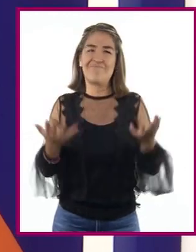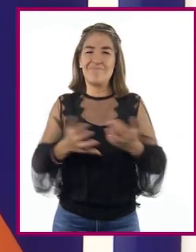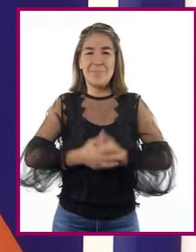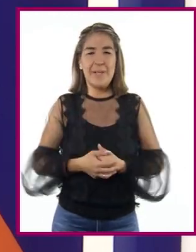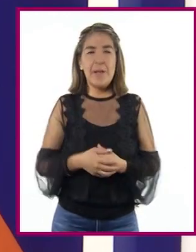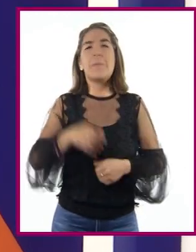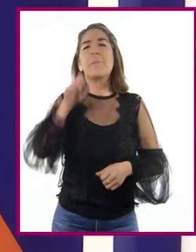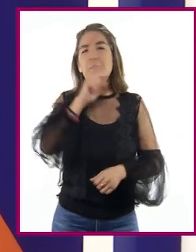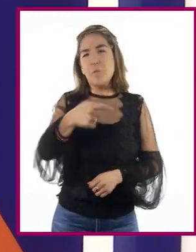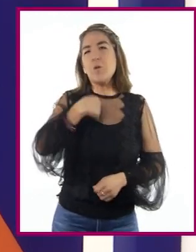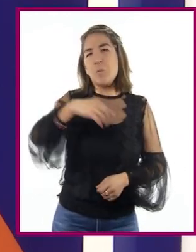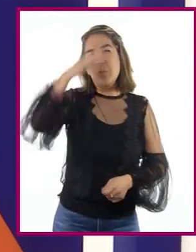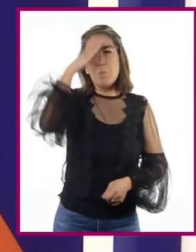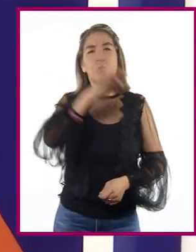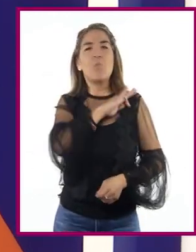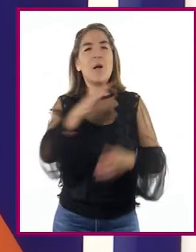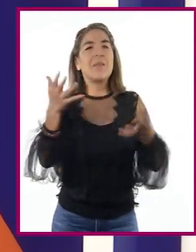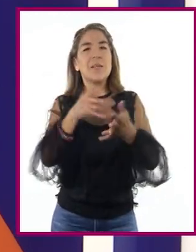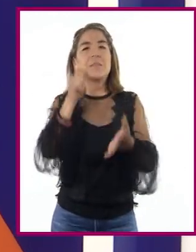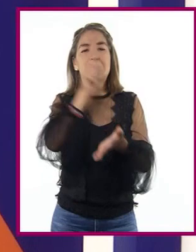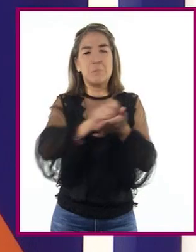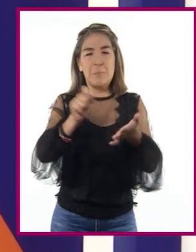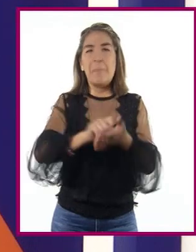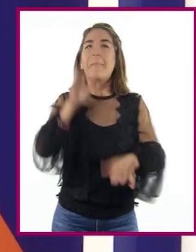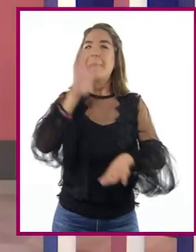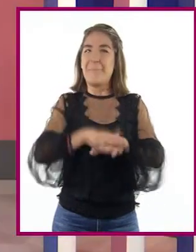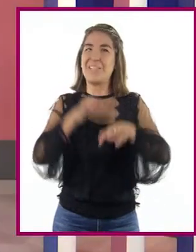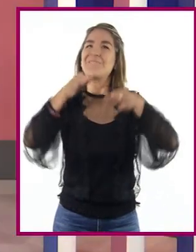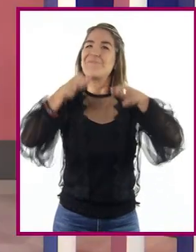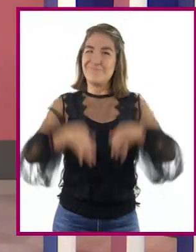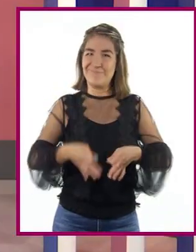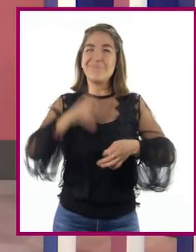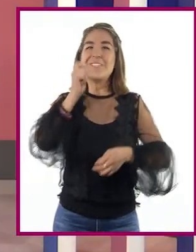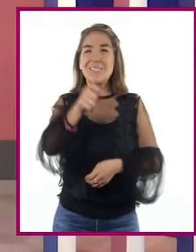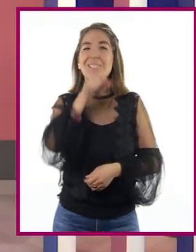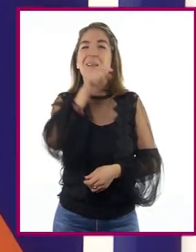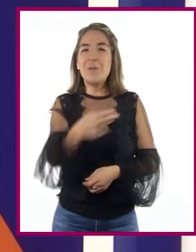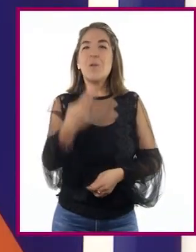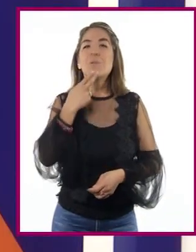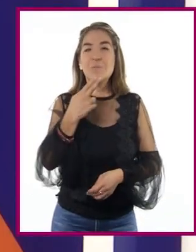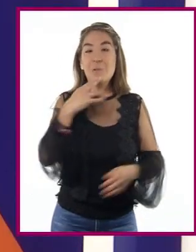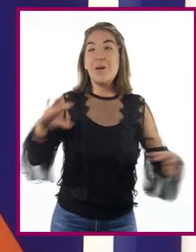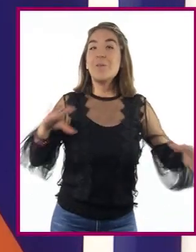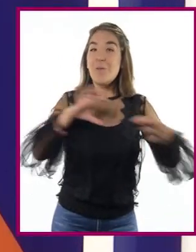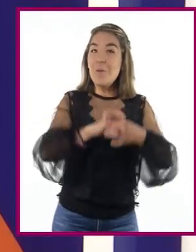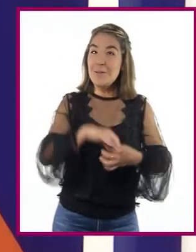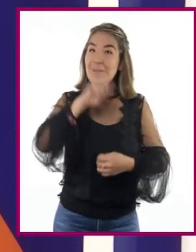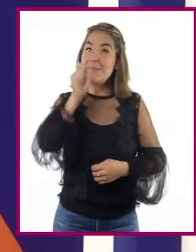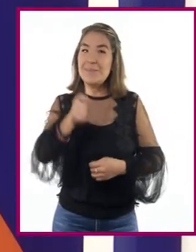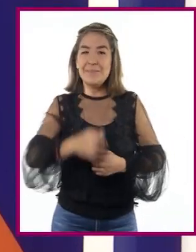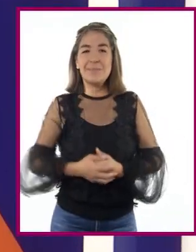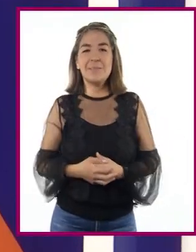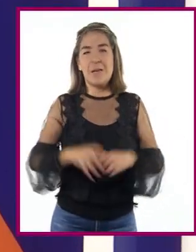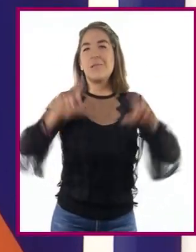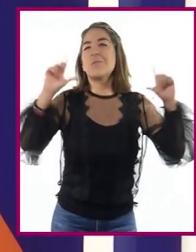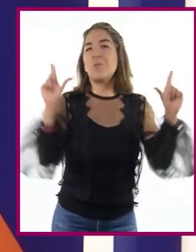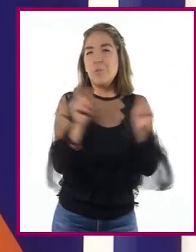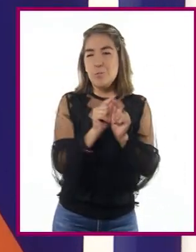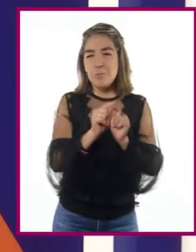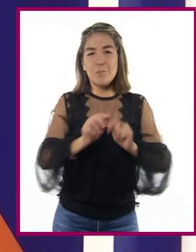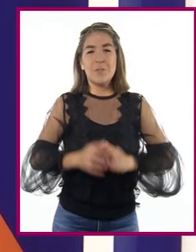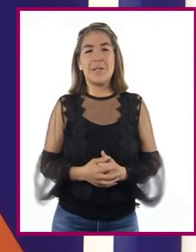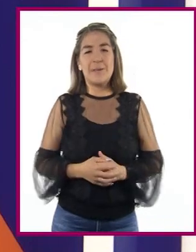Considero que también puede realizarse una redacción más formal y por lo tanto con mejor uso de conectores como en